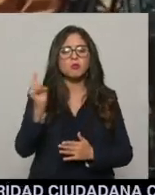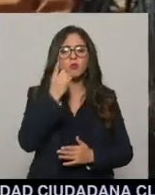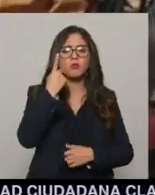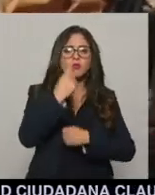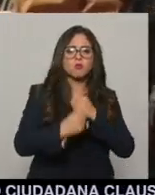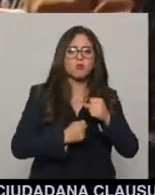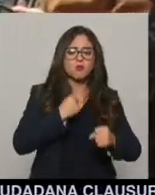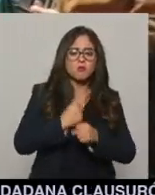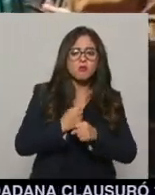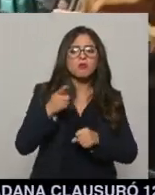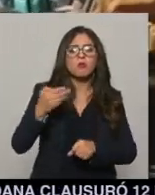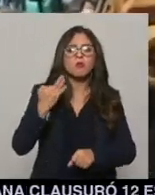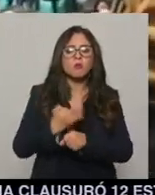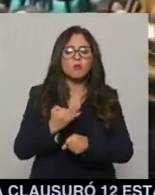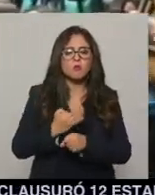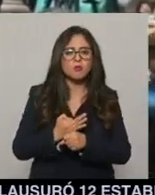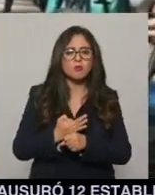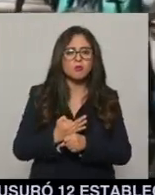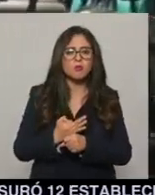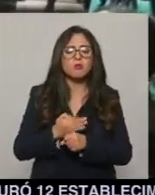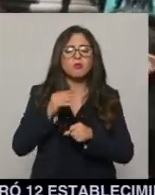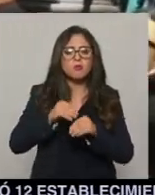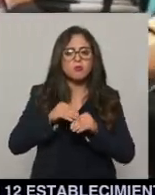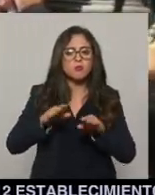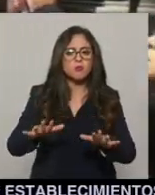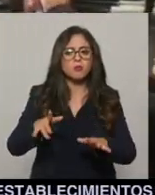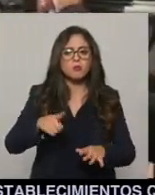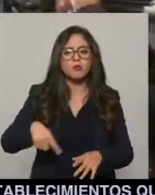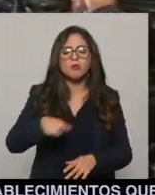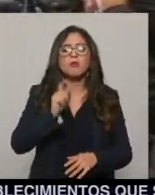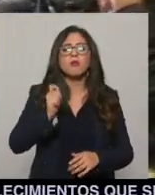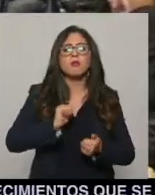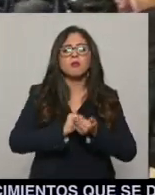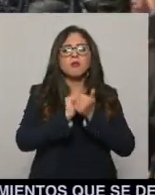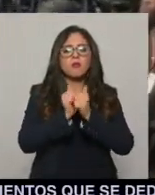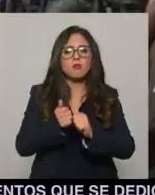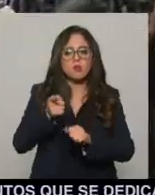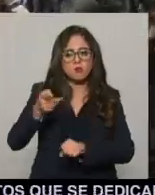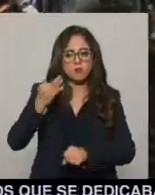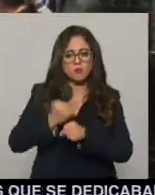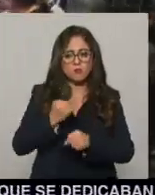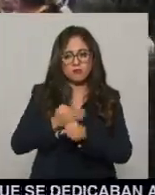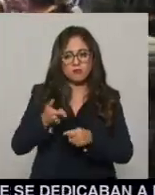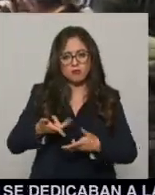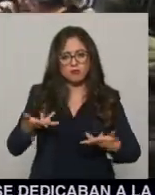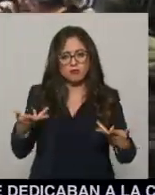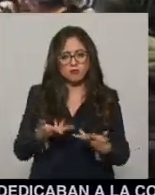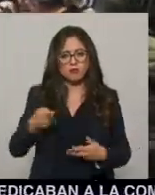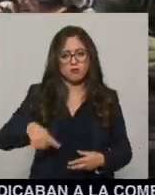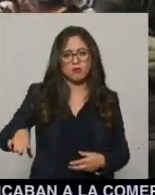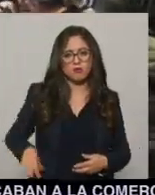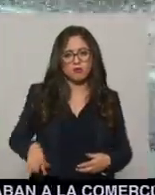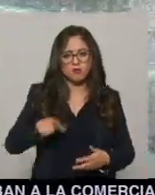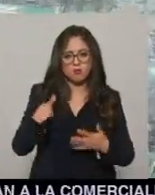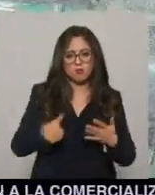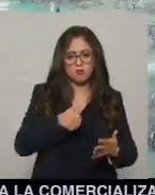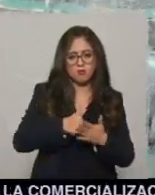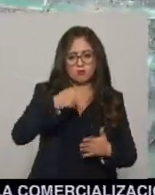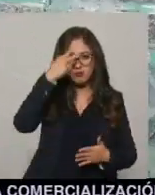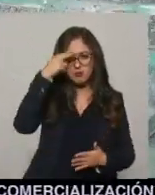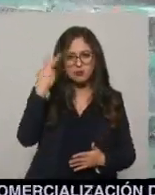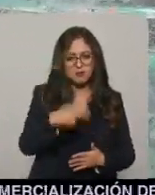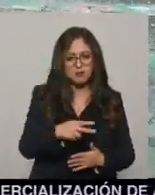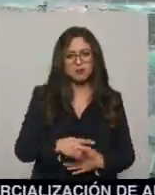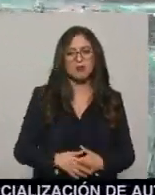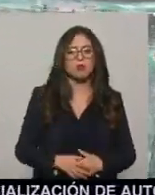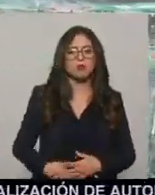ya no se van a utilizar lo que son recursos públicos, ese es el logro que actualmente está haciendo el gobierno de la Ciudad de México, y es que se va a